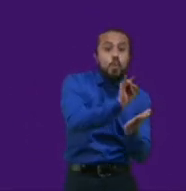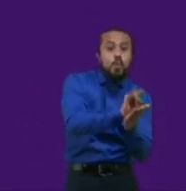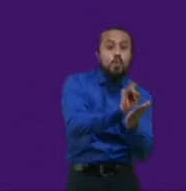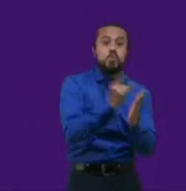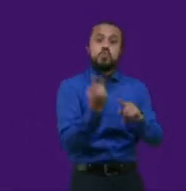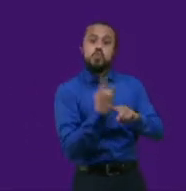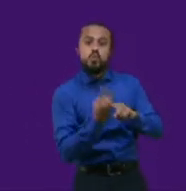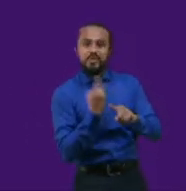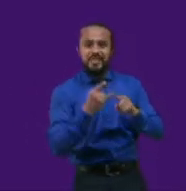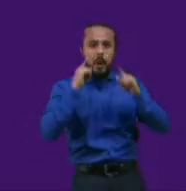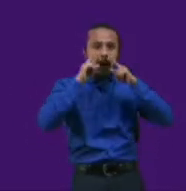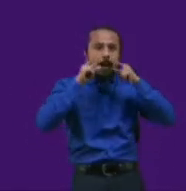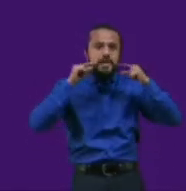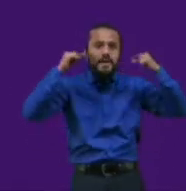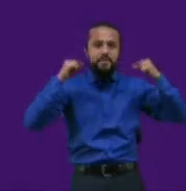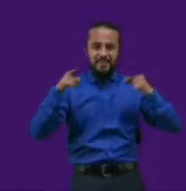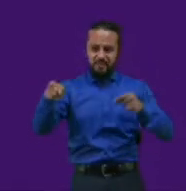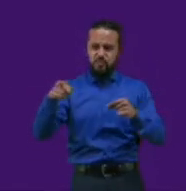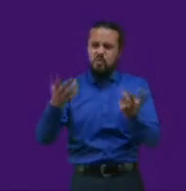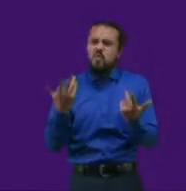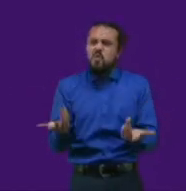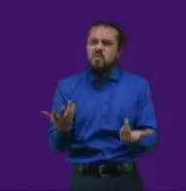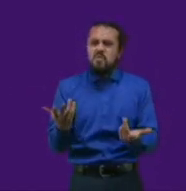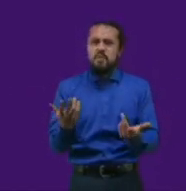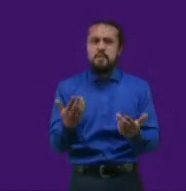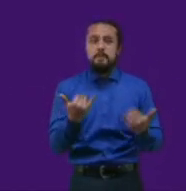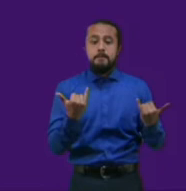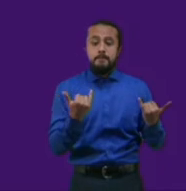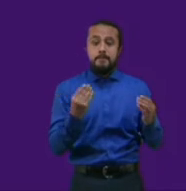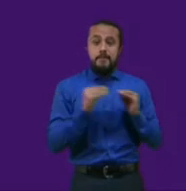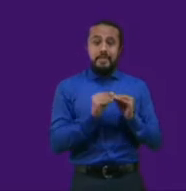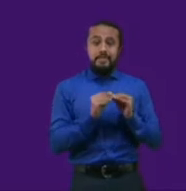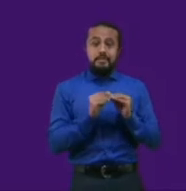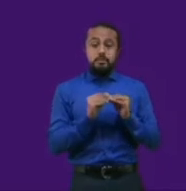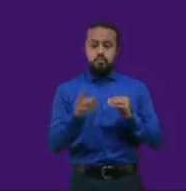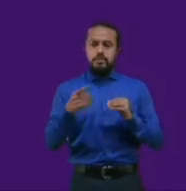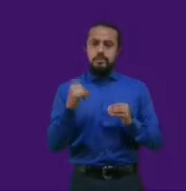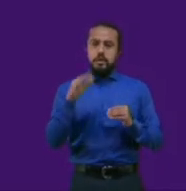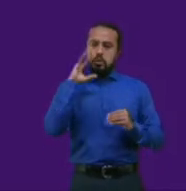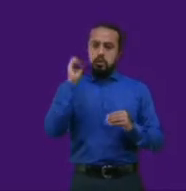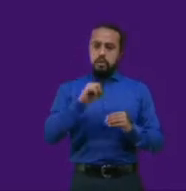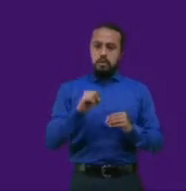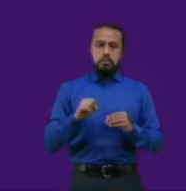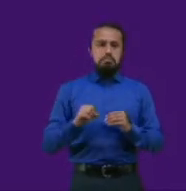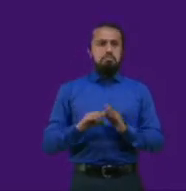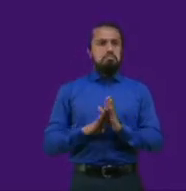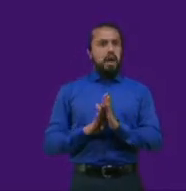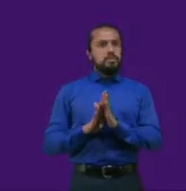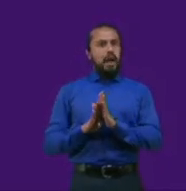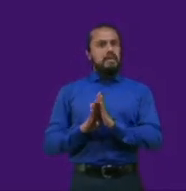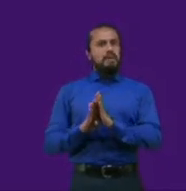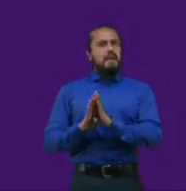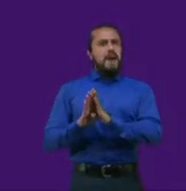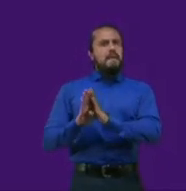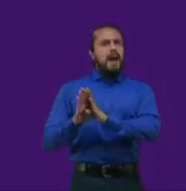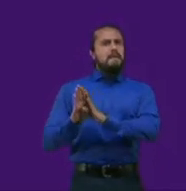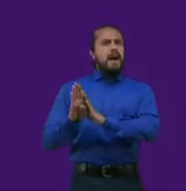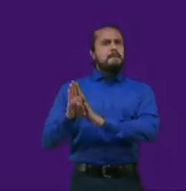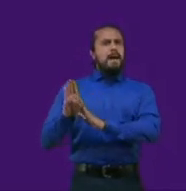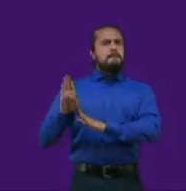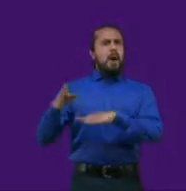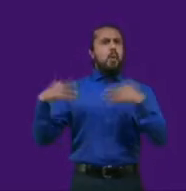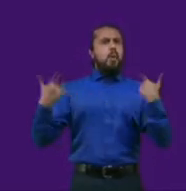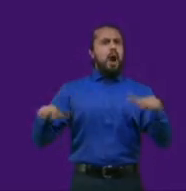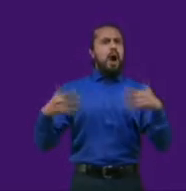usarla, al momento en el cual te diste cuenta, wow, esto está creciendo, esto se está disparando, esto